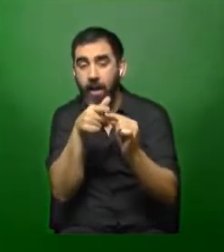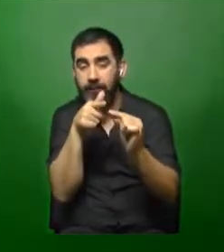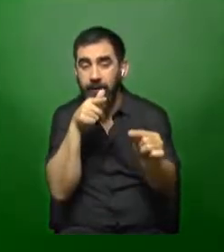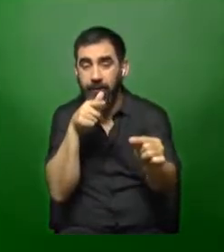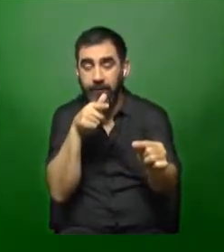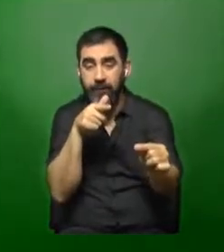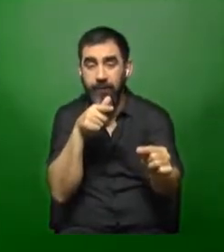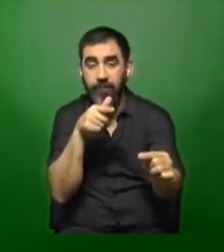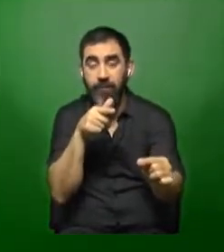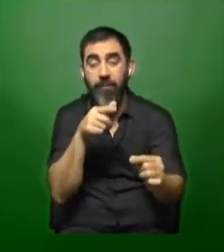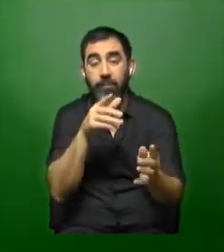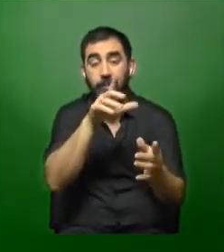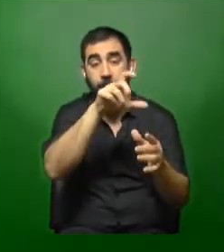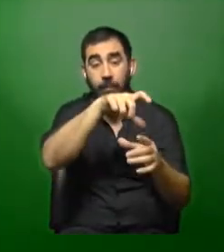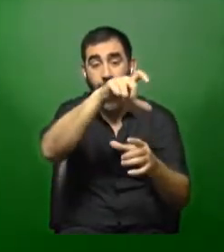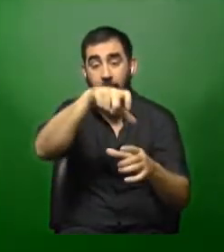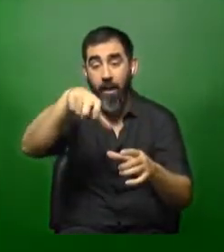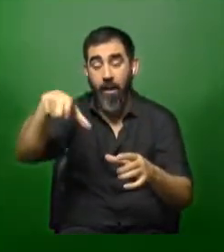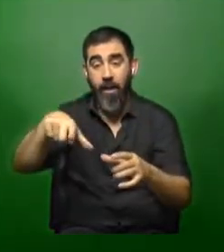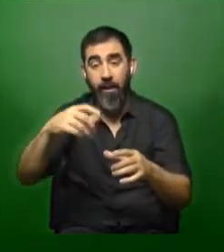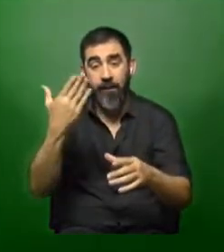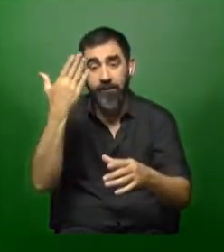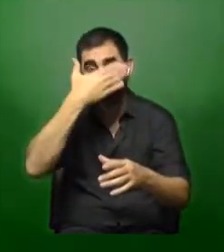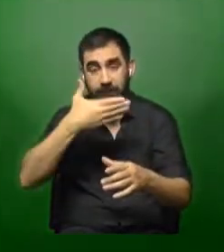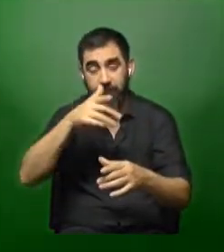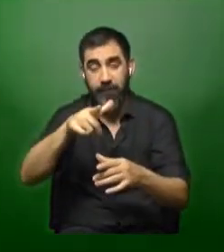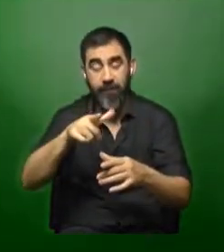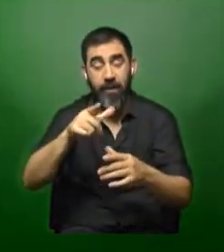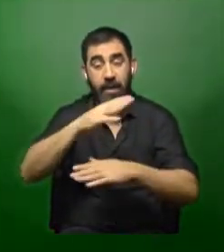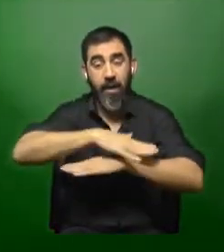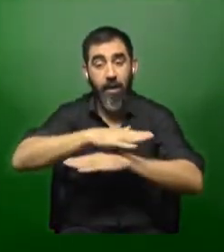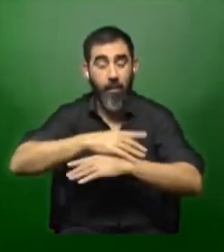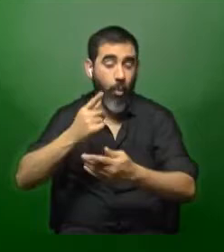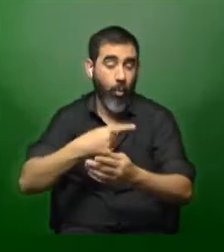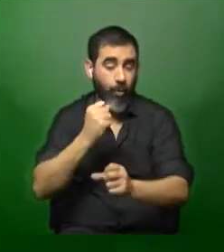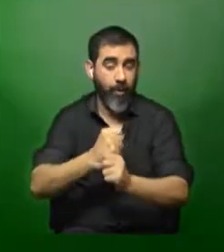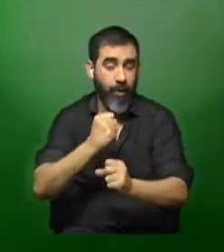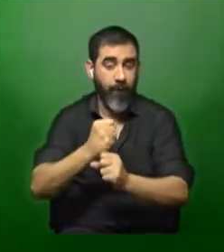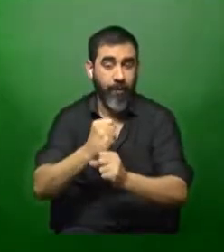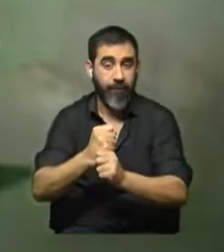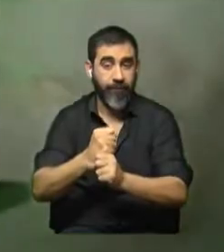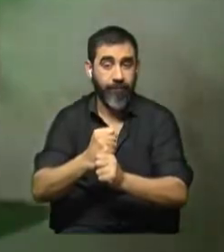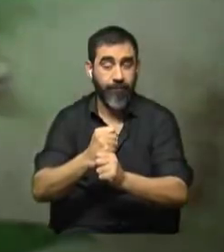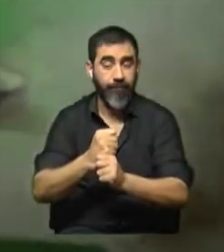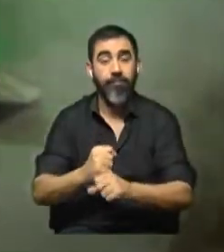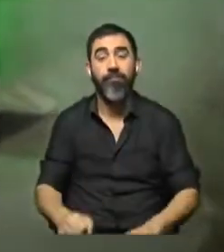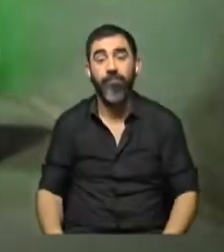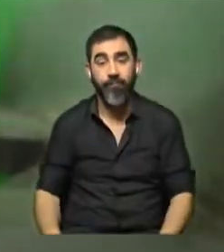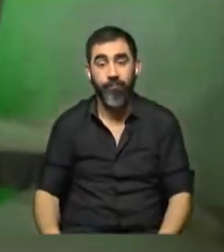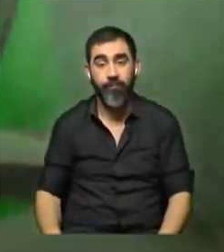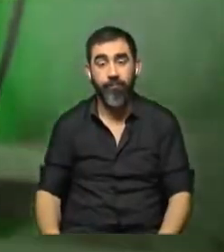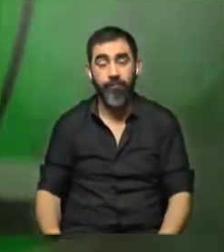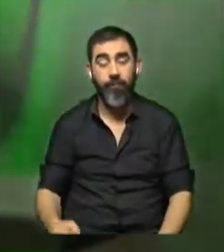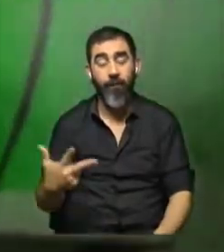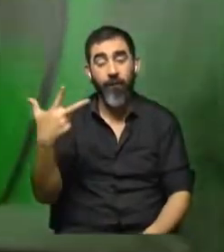hacemos? Ponemos las placas en el camión, las placas ciegas con las que trabajan habitualmente, y